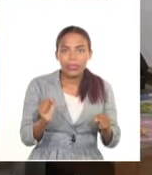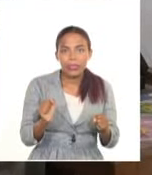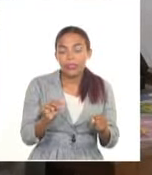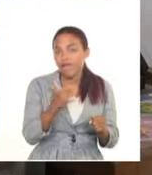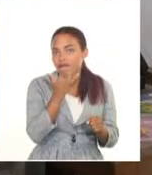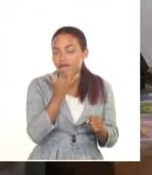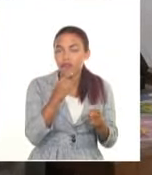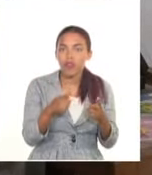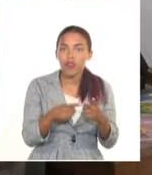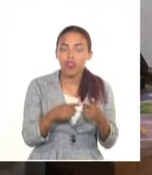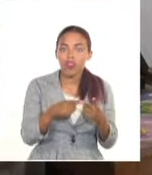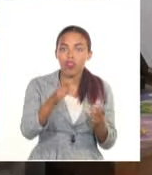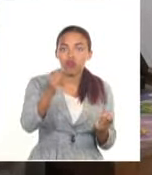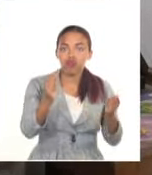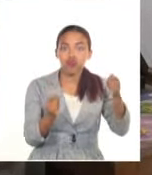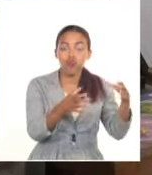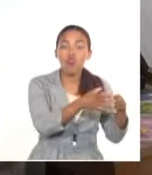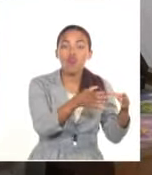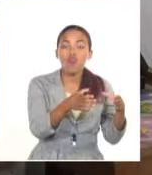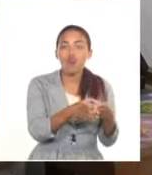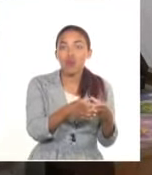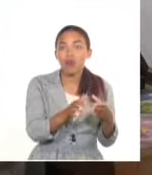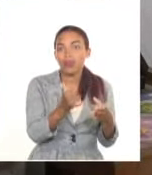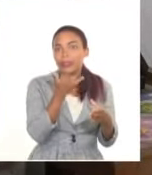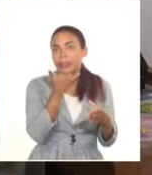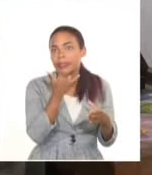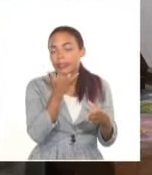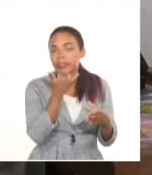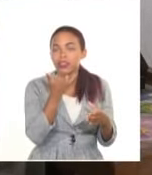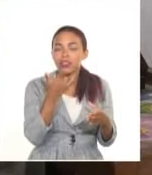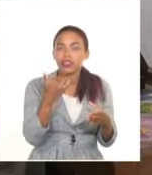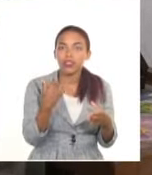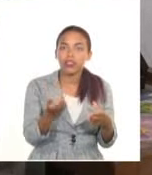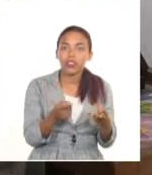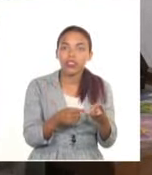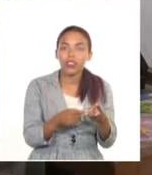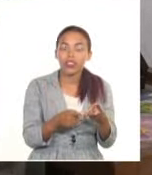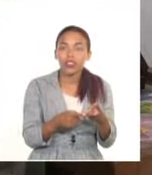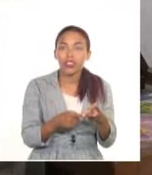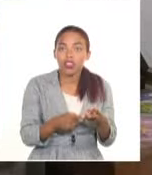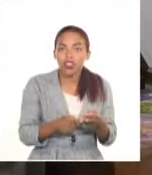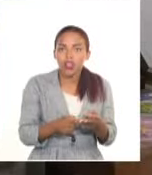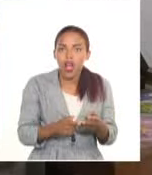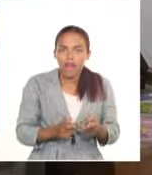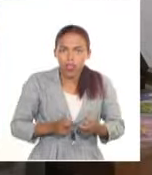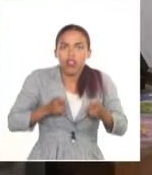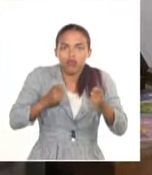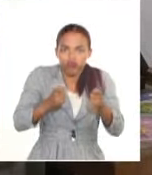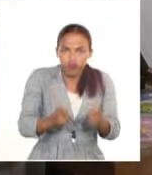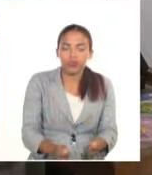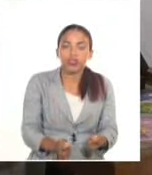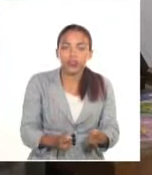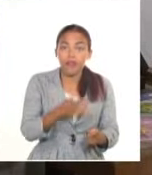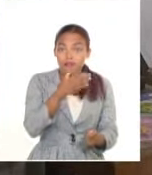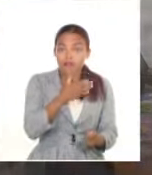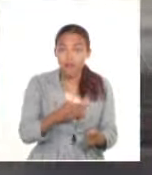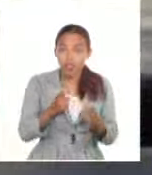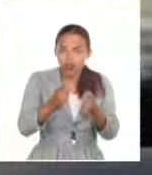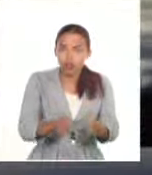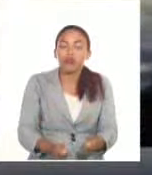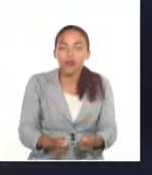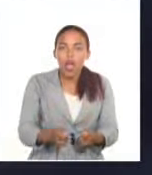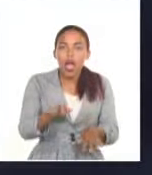La tripulación estaba agotada, ya no sabía ya. La insistencia de Fidel es la que salva a Rosa.